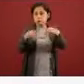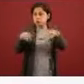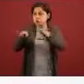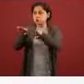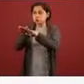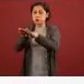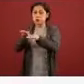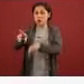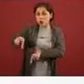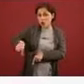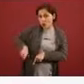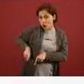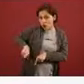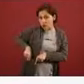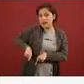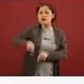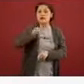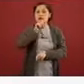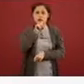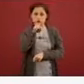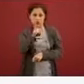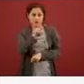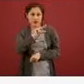público, privado y social,